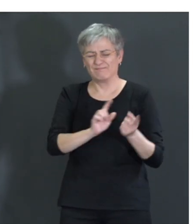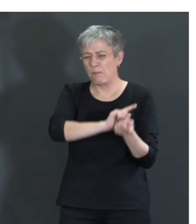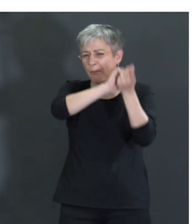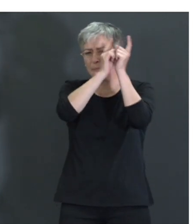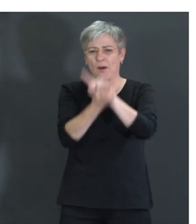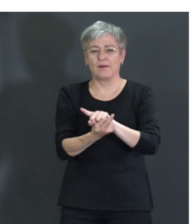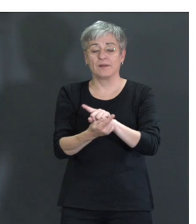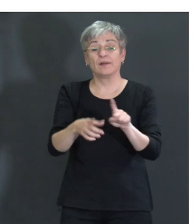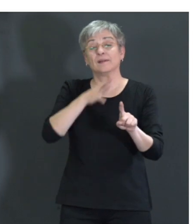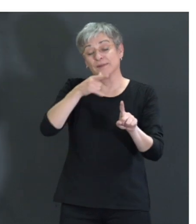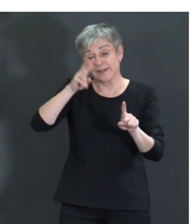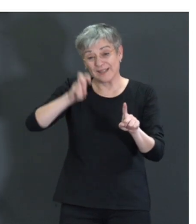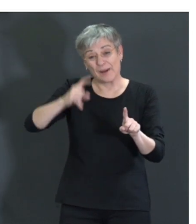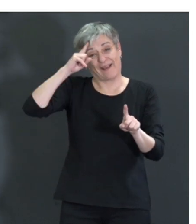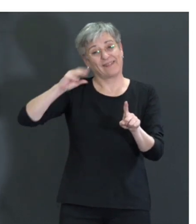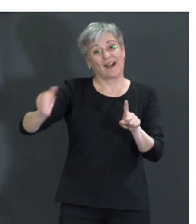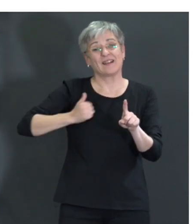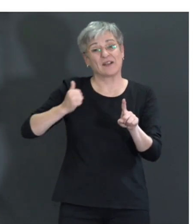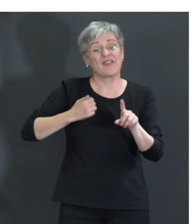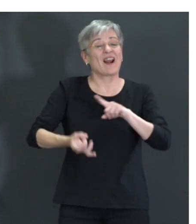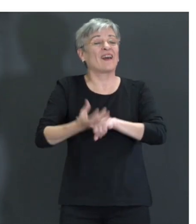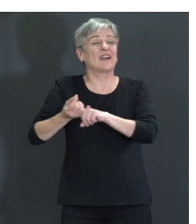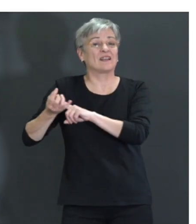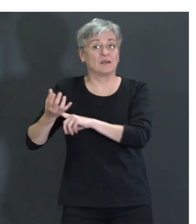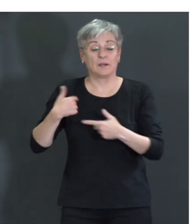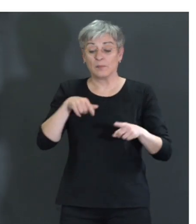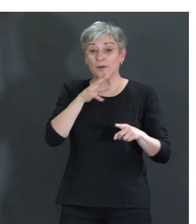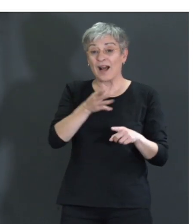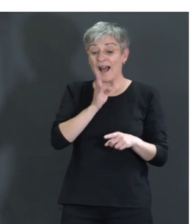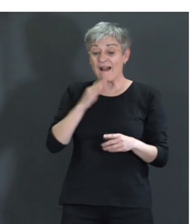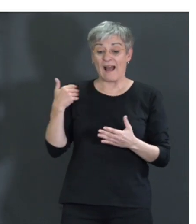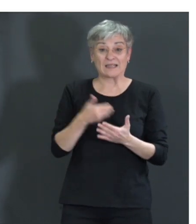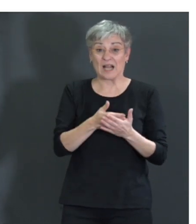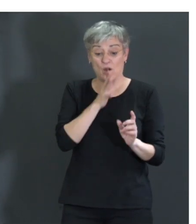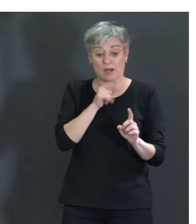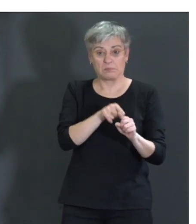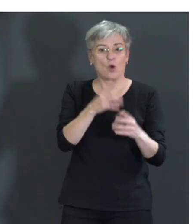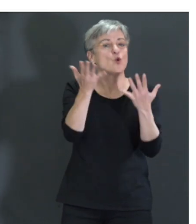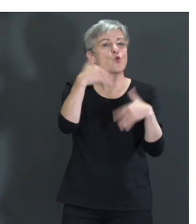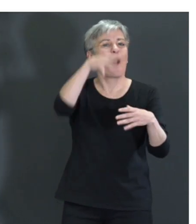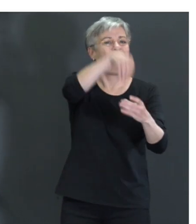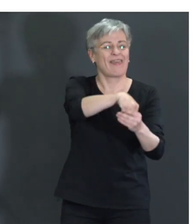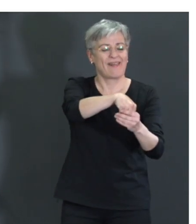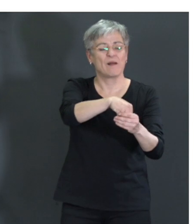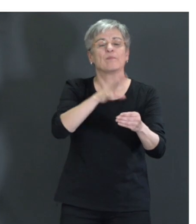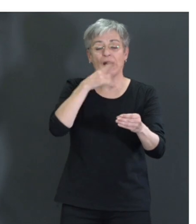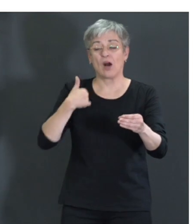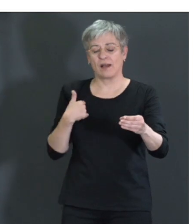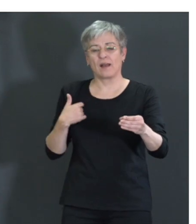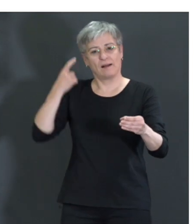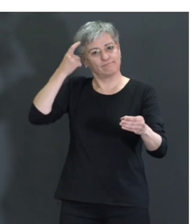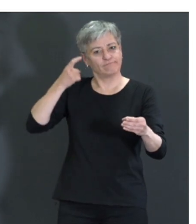denominada inteligencia artificial generativa, que hasta ahora este tipo de dispositivos no incorporaba, pero que ya están trabajando